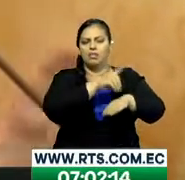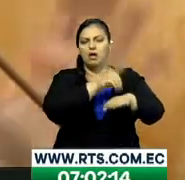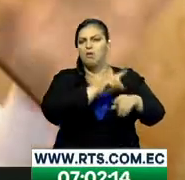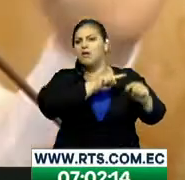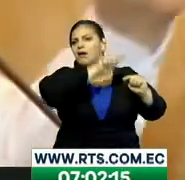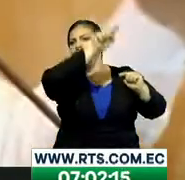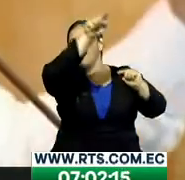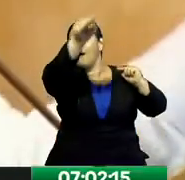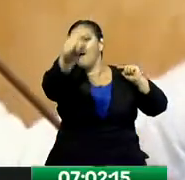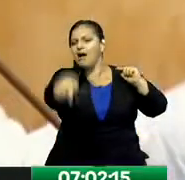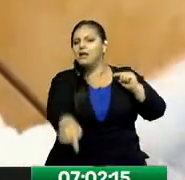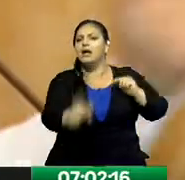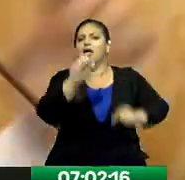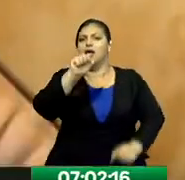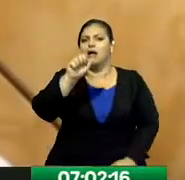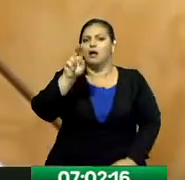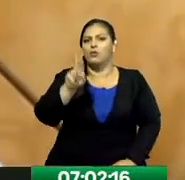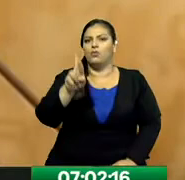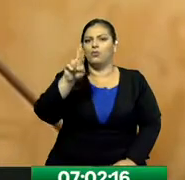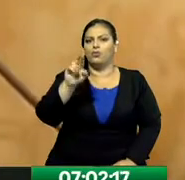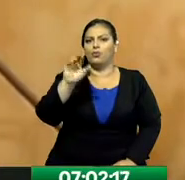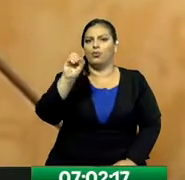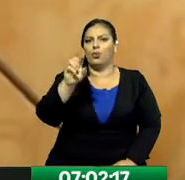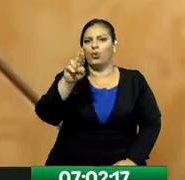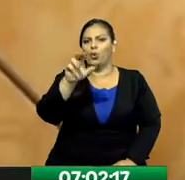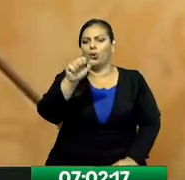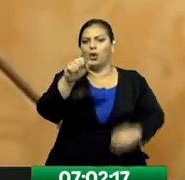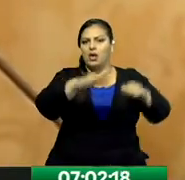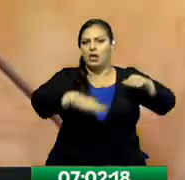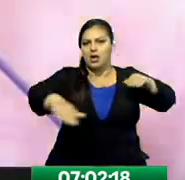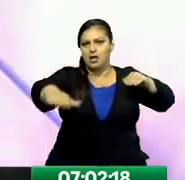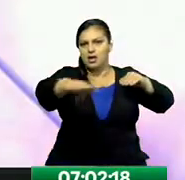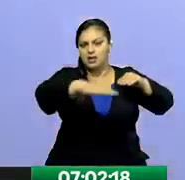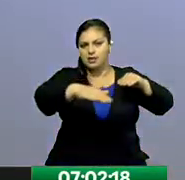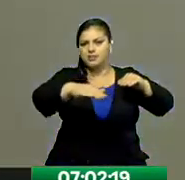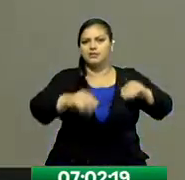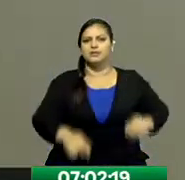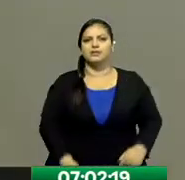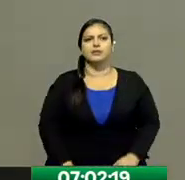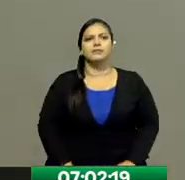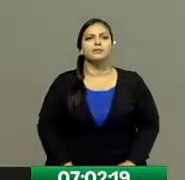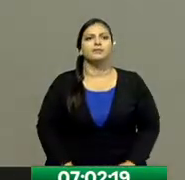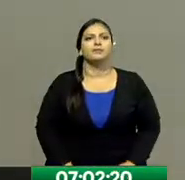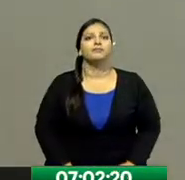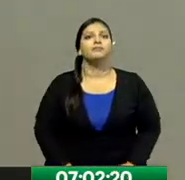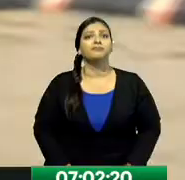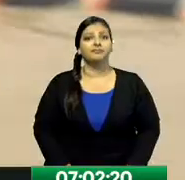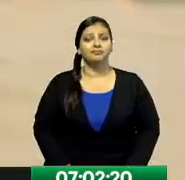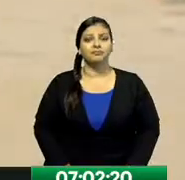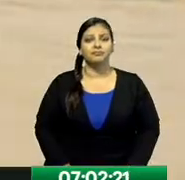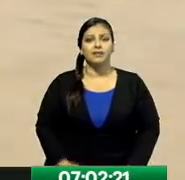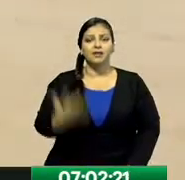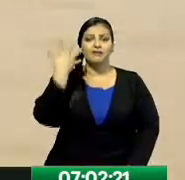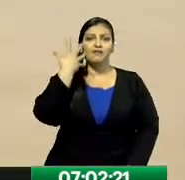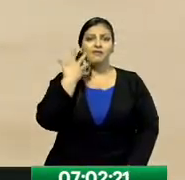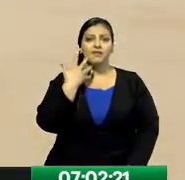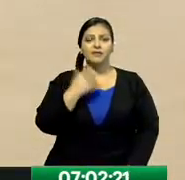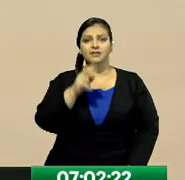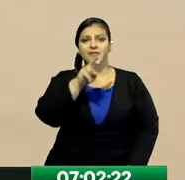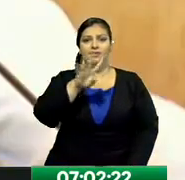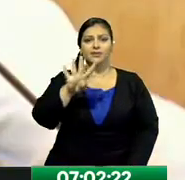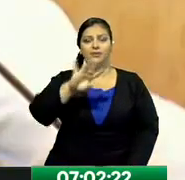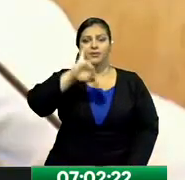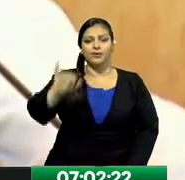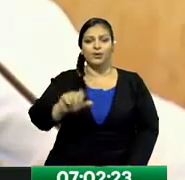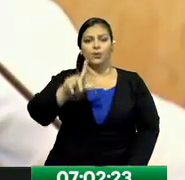Guayaquil, precisamente en la vía terminal terrestre Pascuales. El 24 de julio se recibirán las ofertas del dragado.